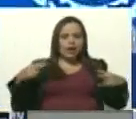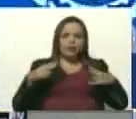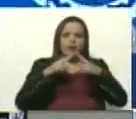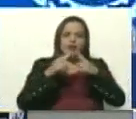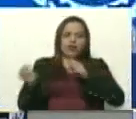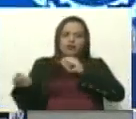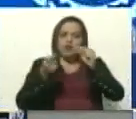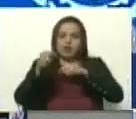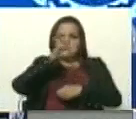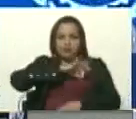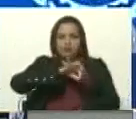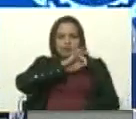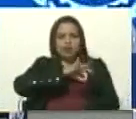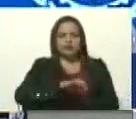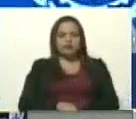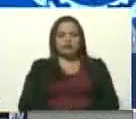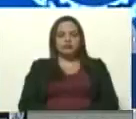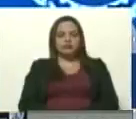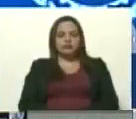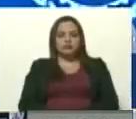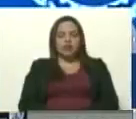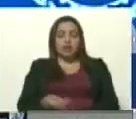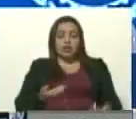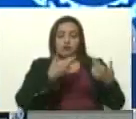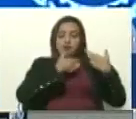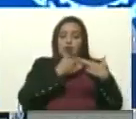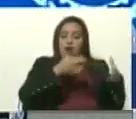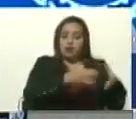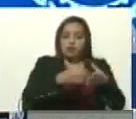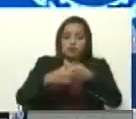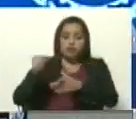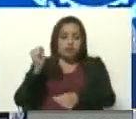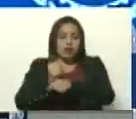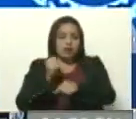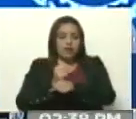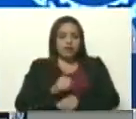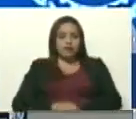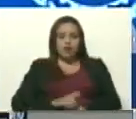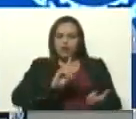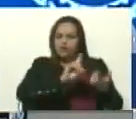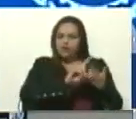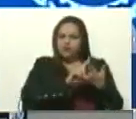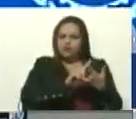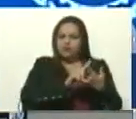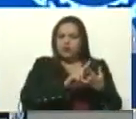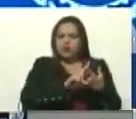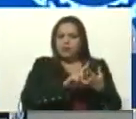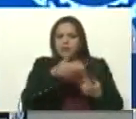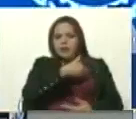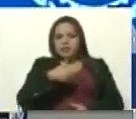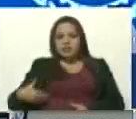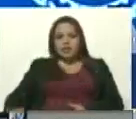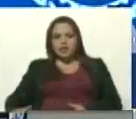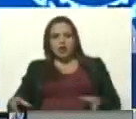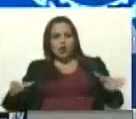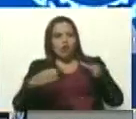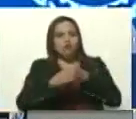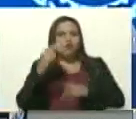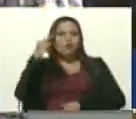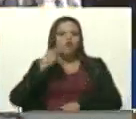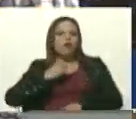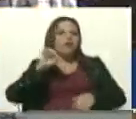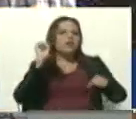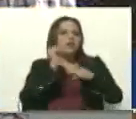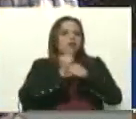diálogo social, las representaciones sindicales, Will Rangel, presidente de la Confederación Bolivariana de los Trabajadores, y todas